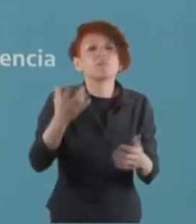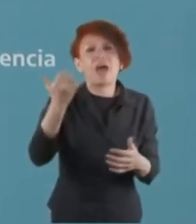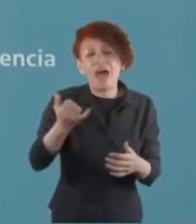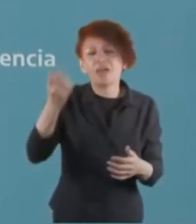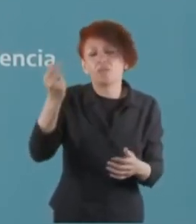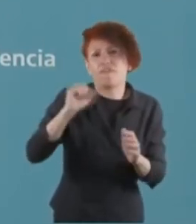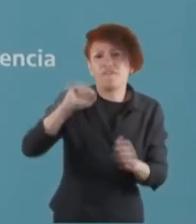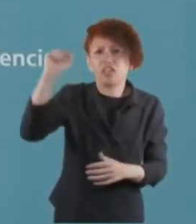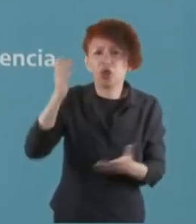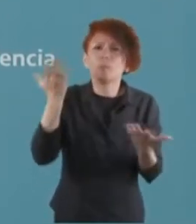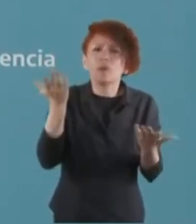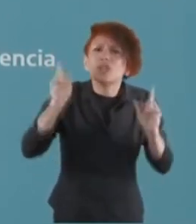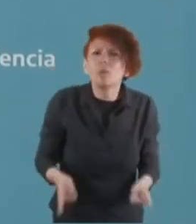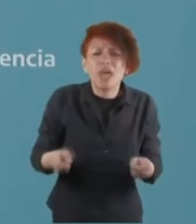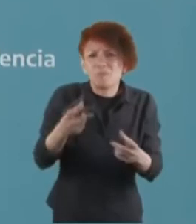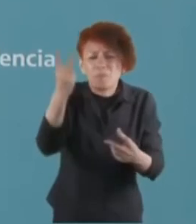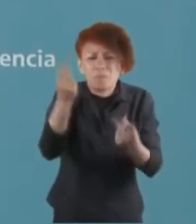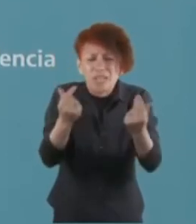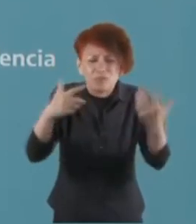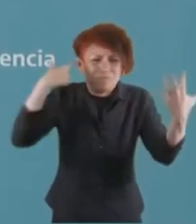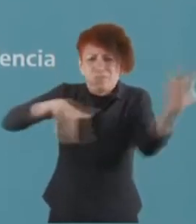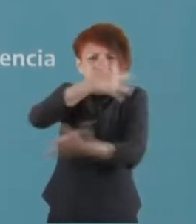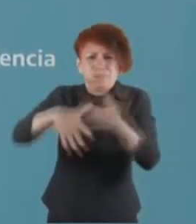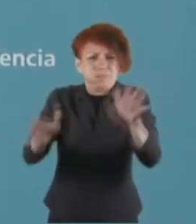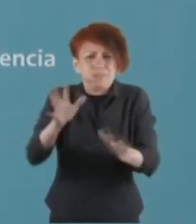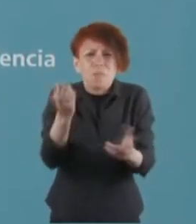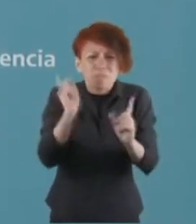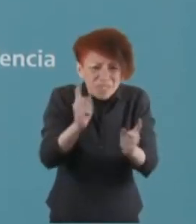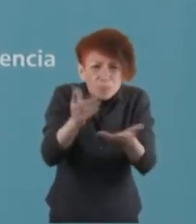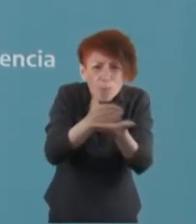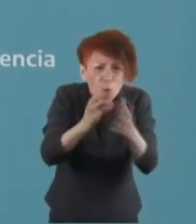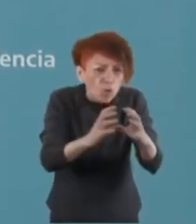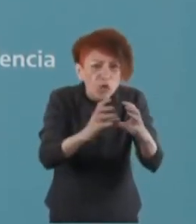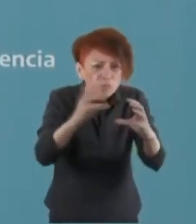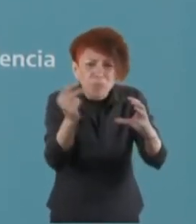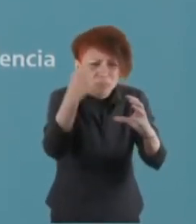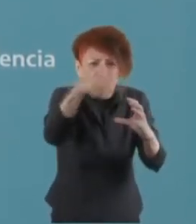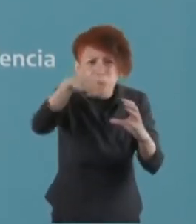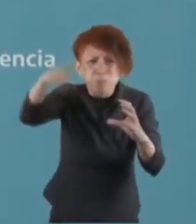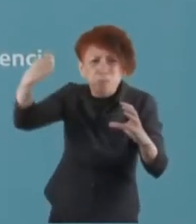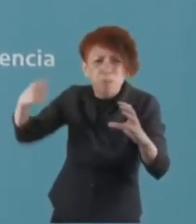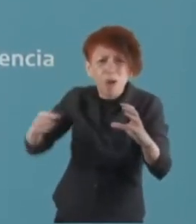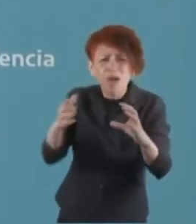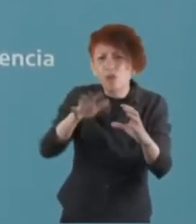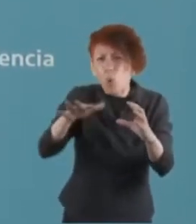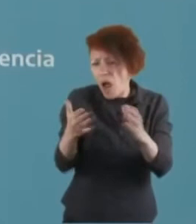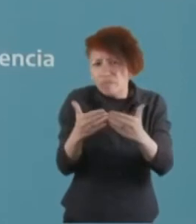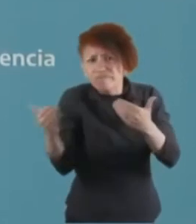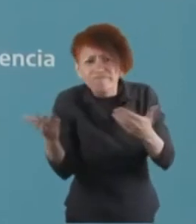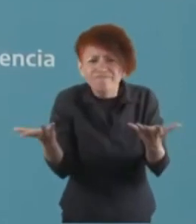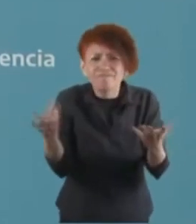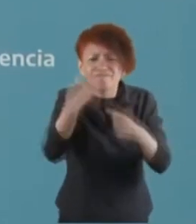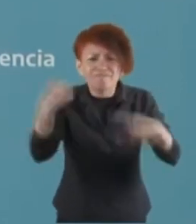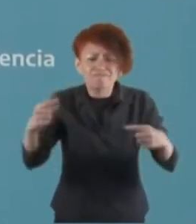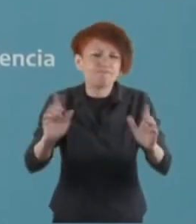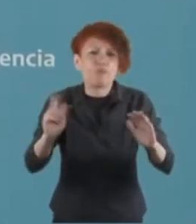lo que hay es un desorden en los precios. El mismo producto cuesta diferente en las góndolas con dos cuadras de diferencia. El segundo